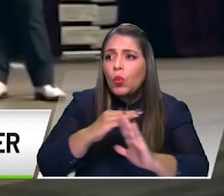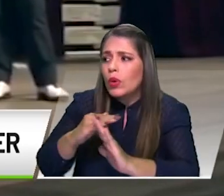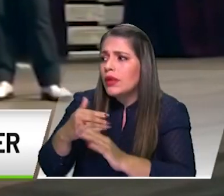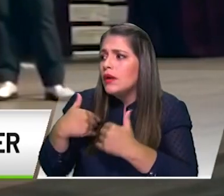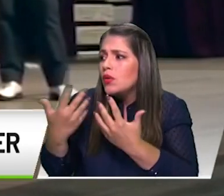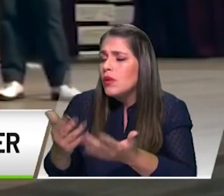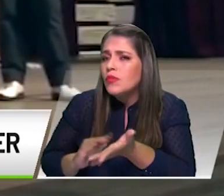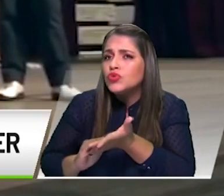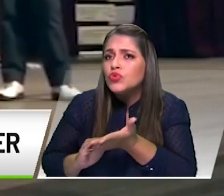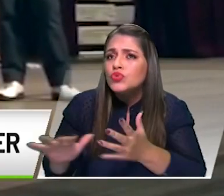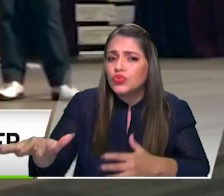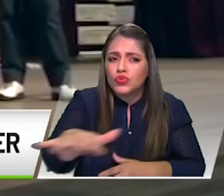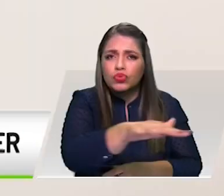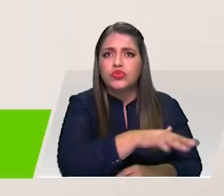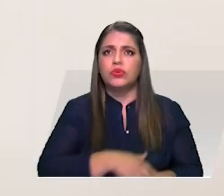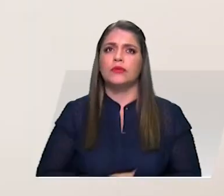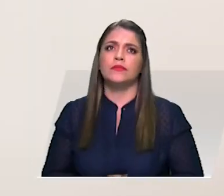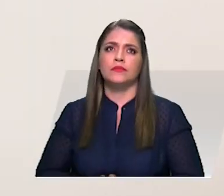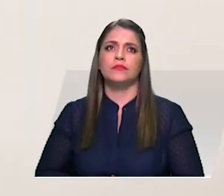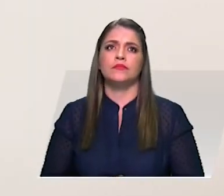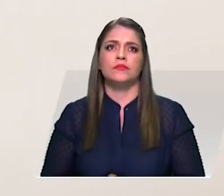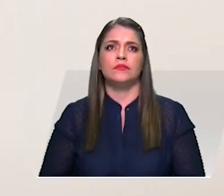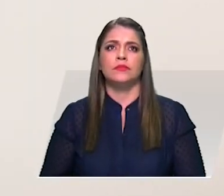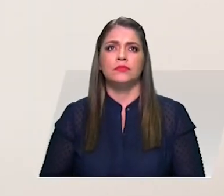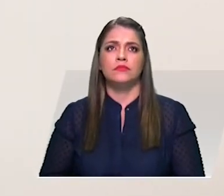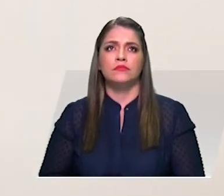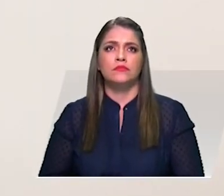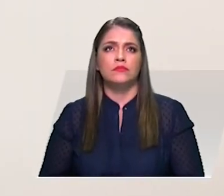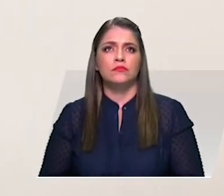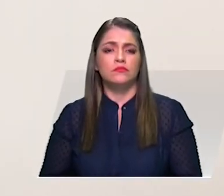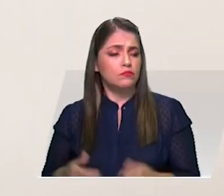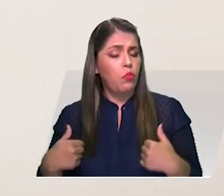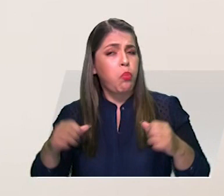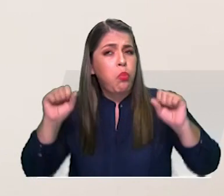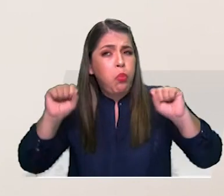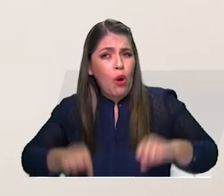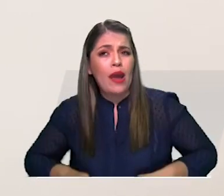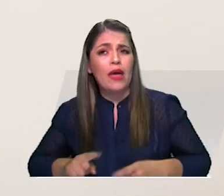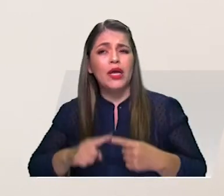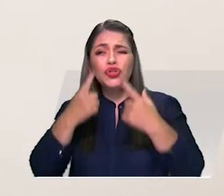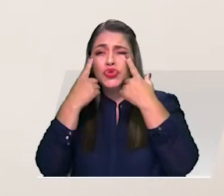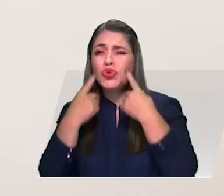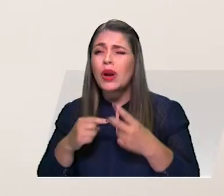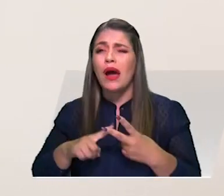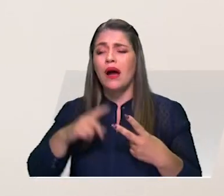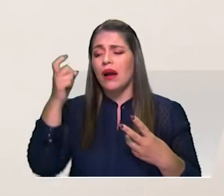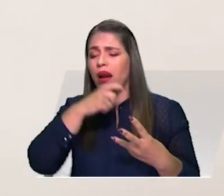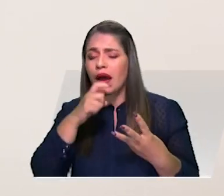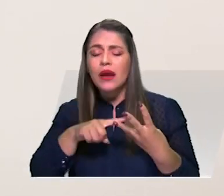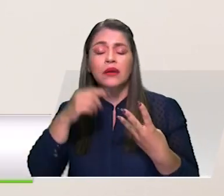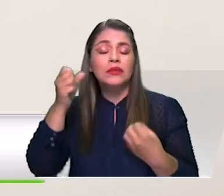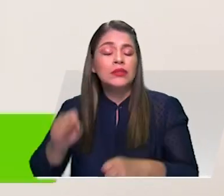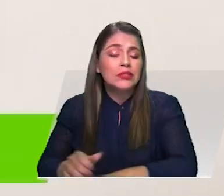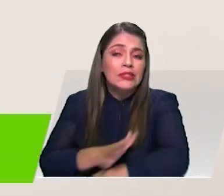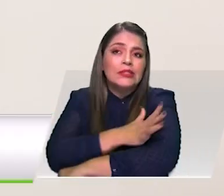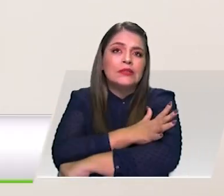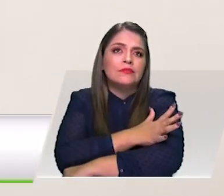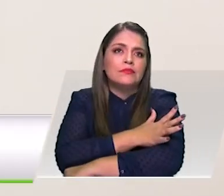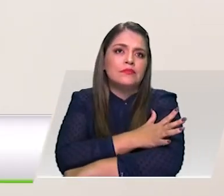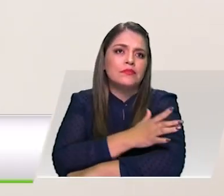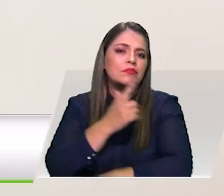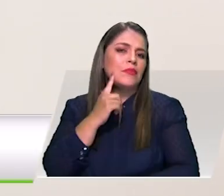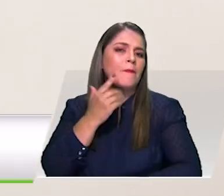sus templos. Que podemos emocionarnos o reírnos o llorar a partir de una propuesta